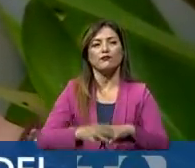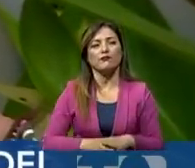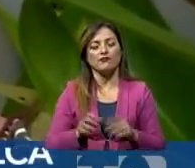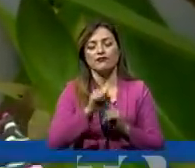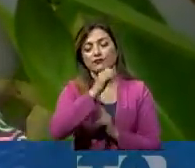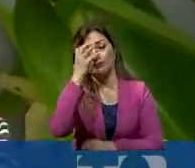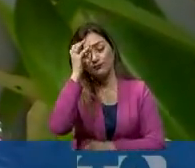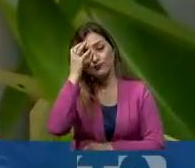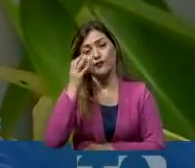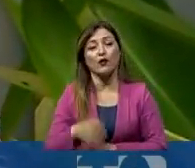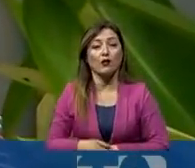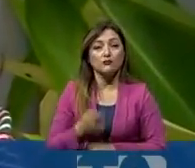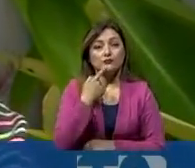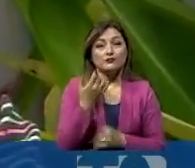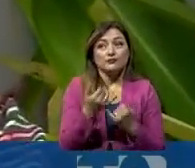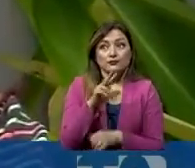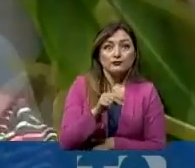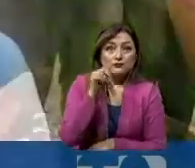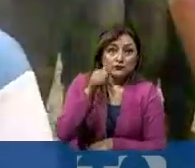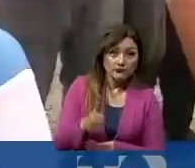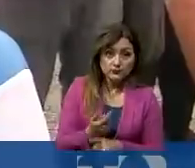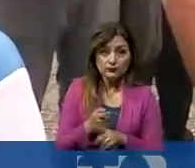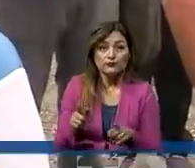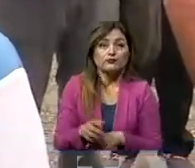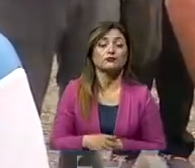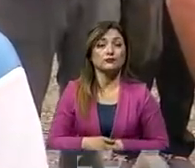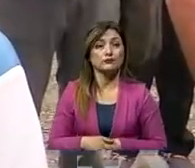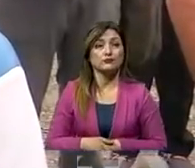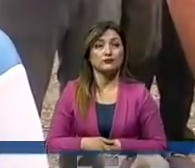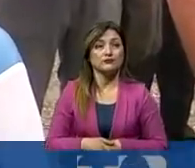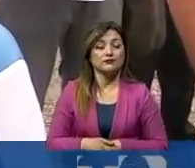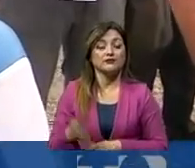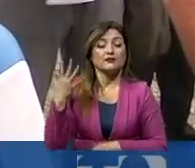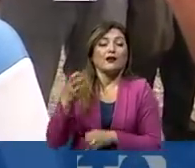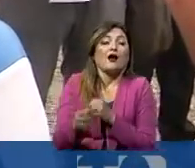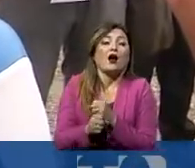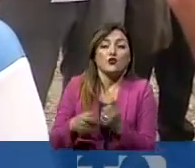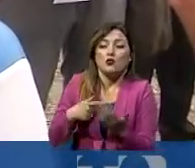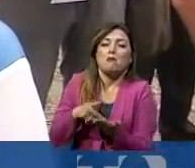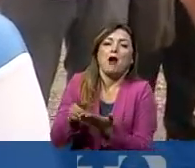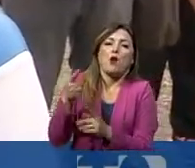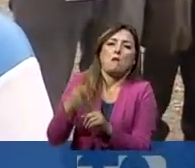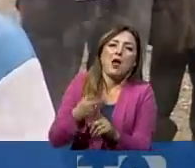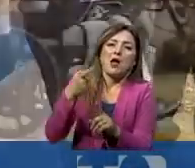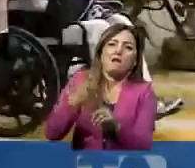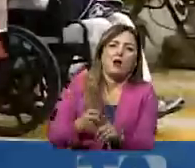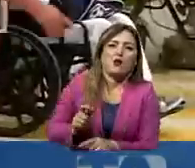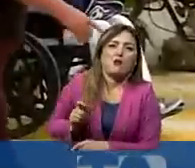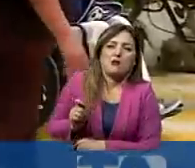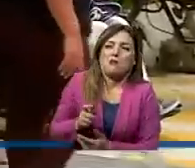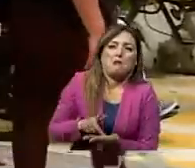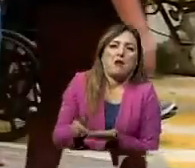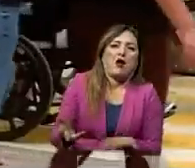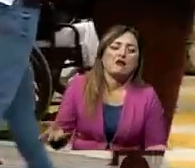porque usted sabe que hoy dicen que no y mañana es otra cosa. Tantos años, ¿y dónde está el dinero de la gente que ha pagado? Yo también he pagado. A